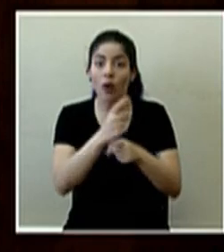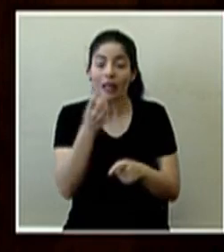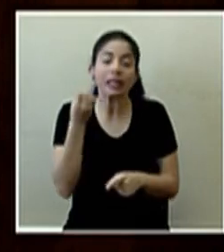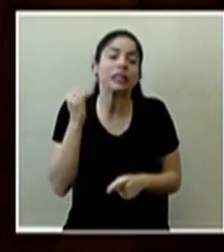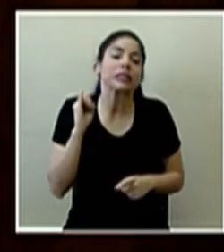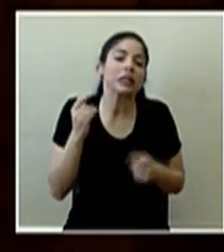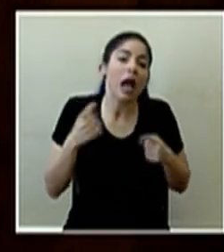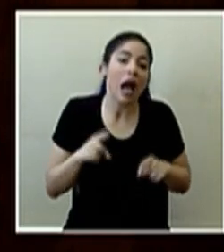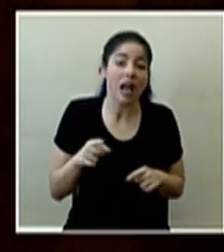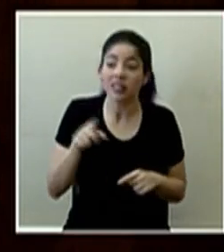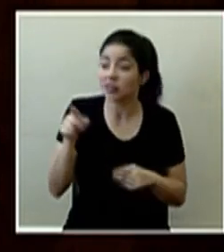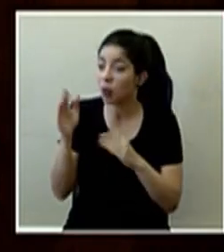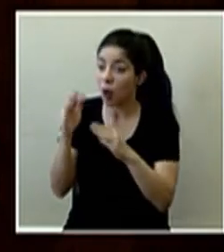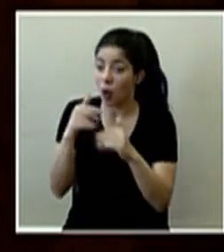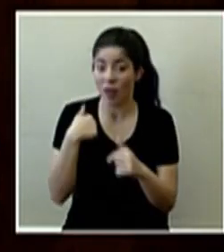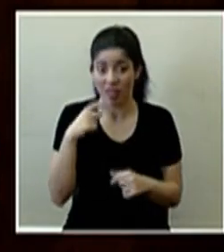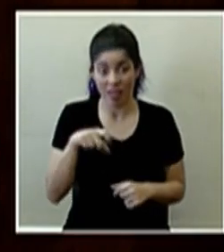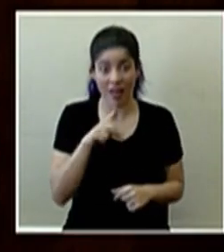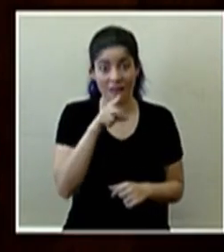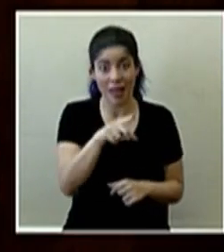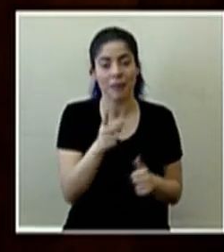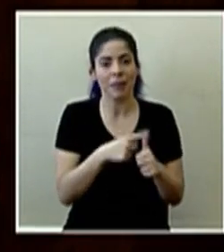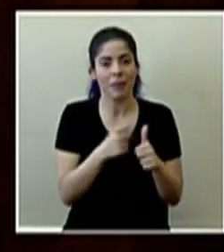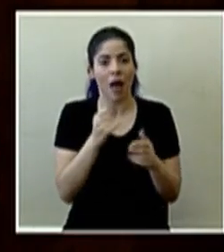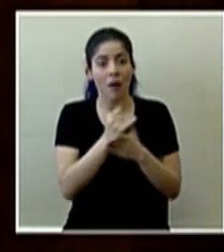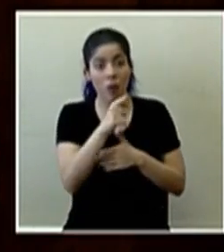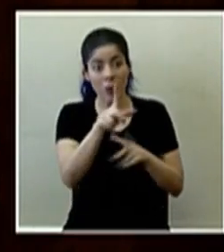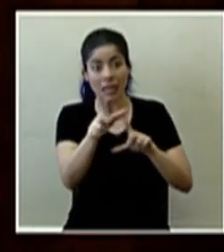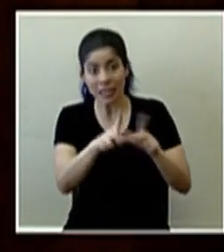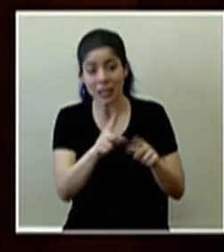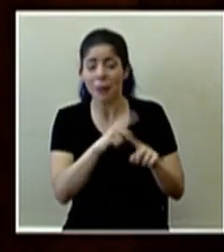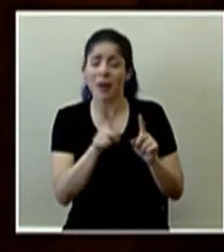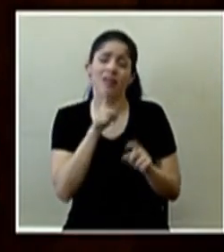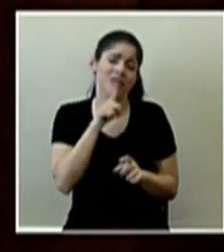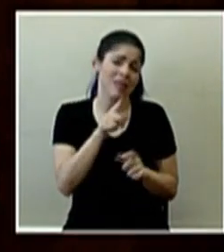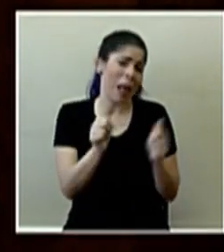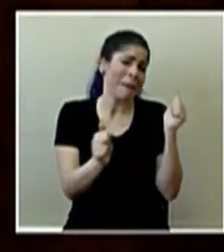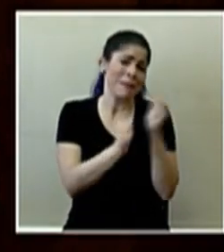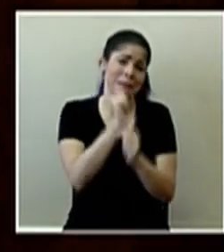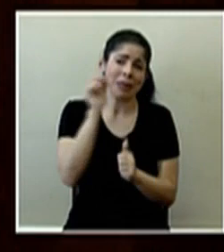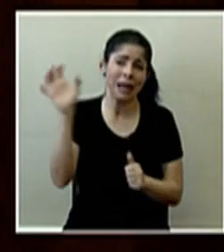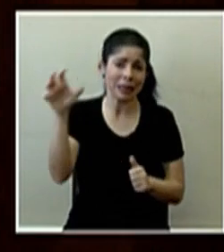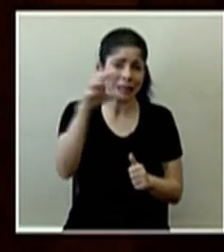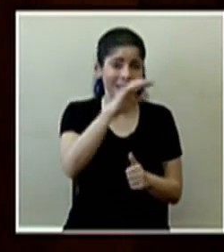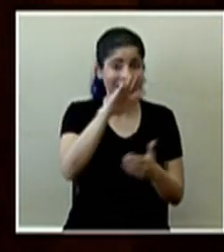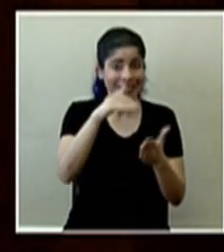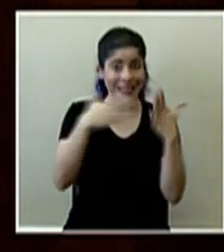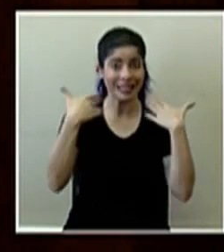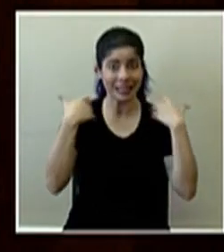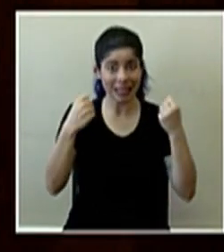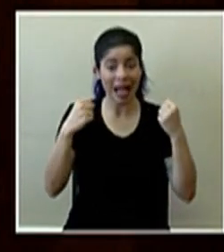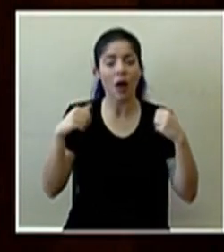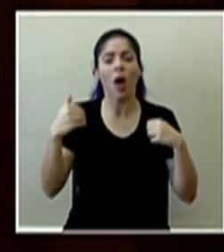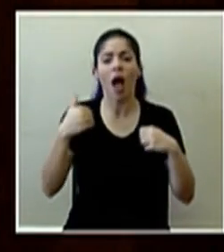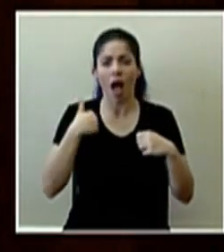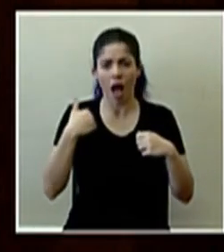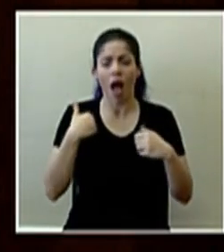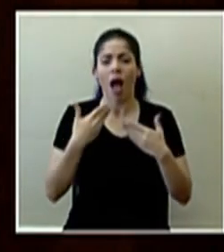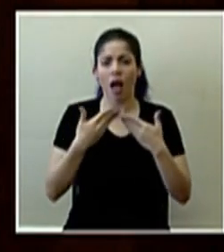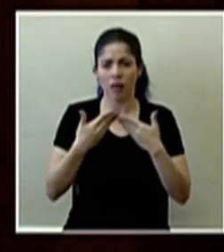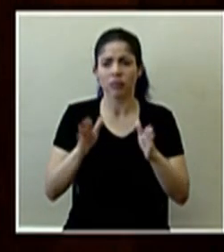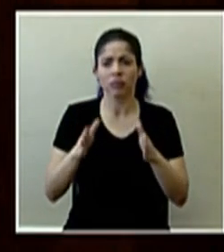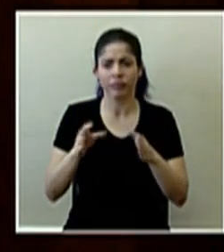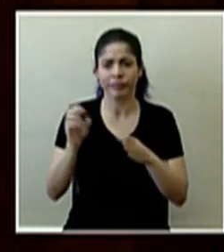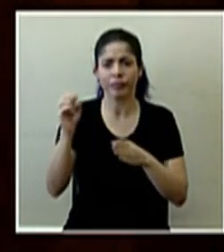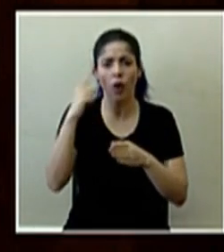tocara ir al centro de salud. Pero la gran mayoría de los centros de salud tienen habilitado la entrega a domicilio